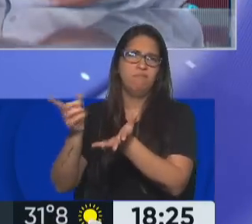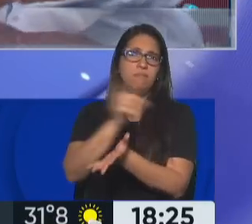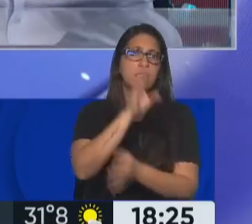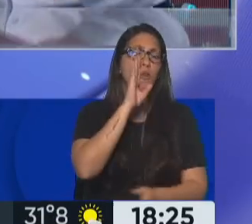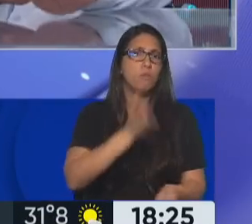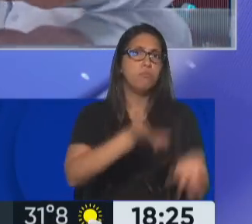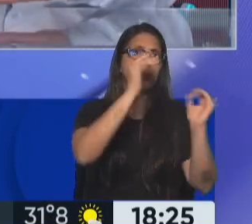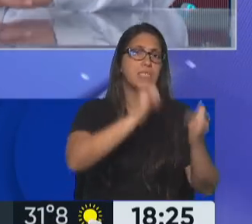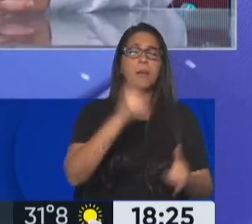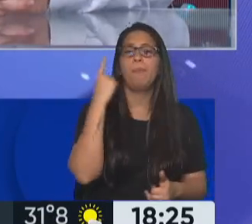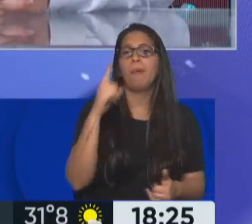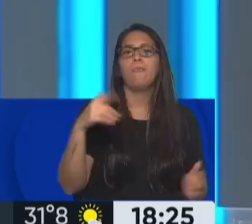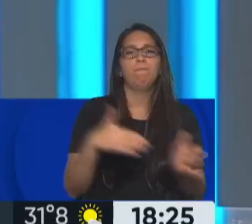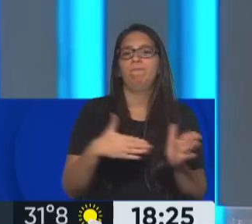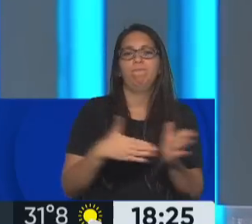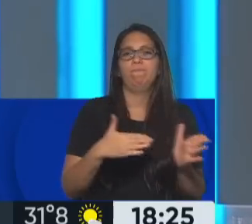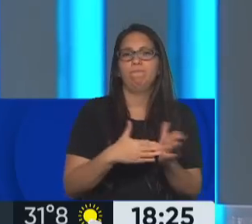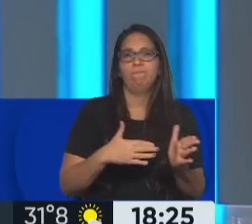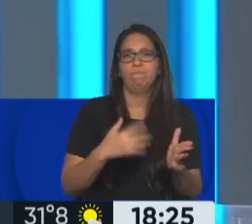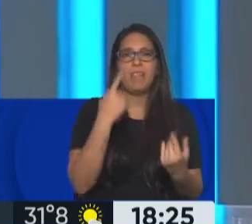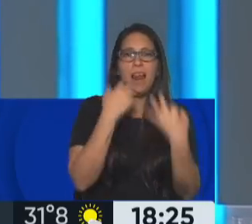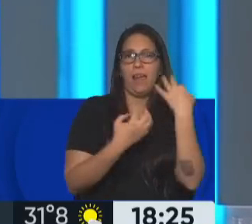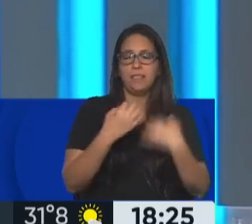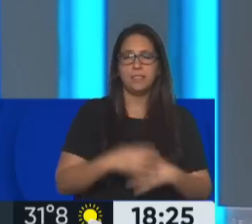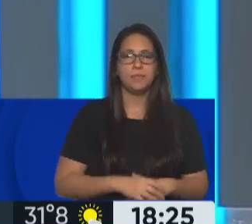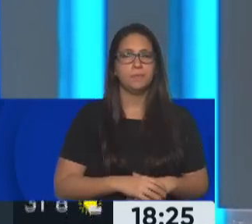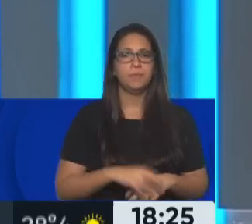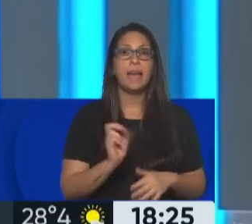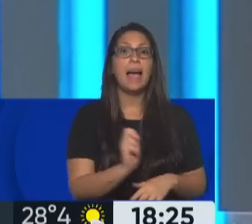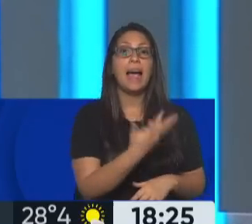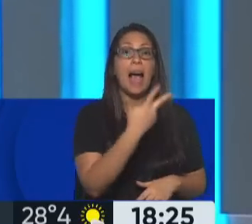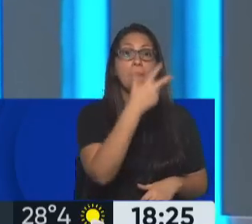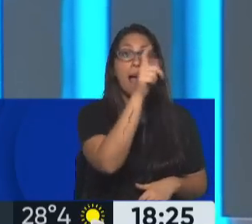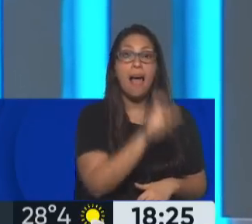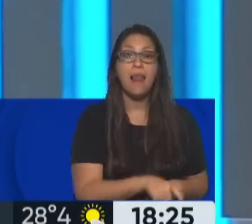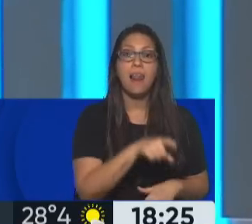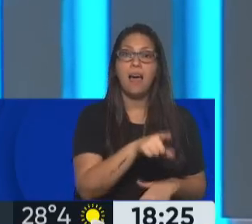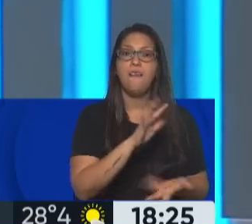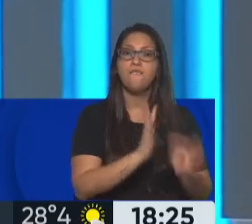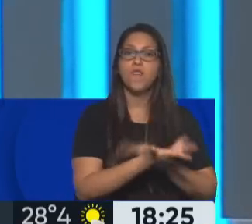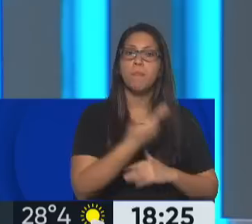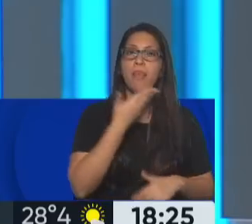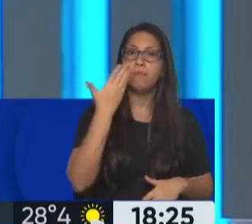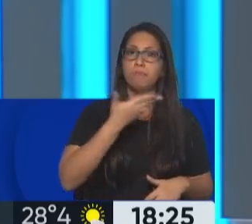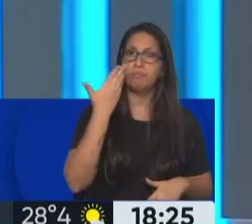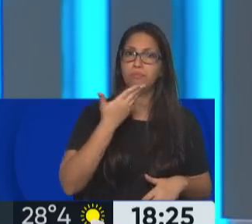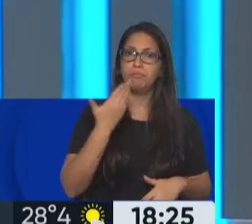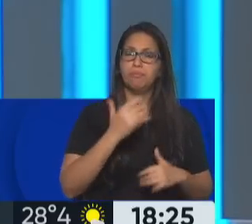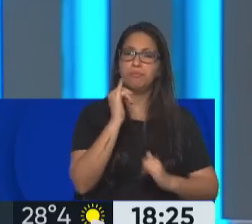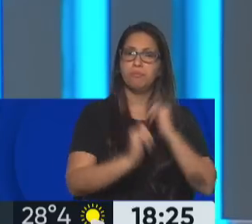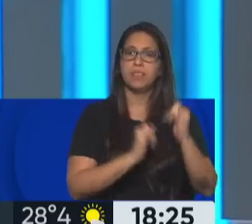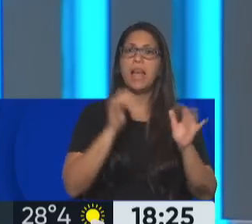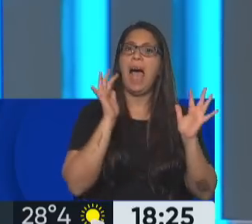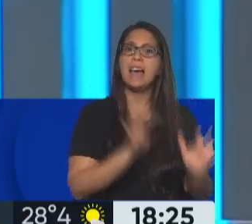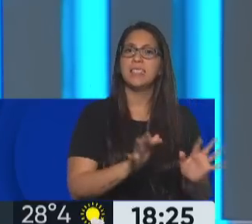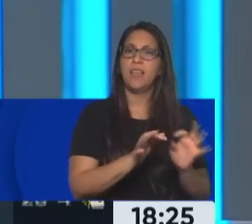que les pasa, no solo por lo que Pasa hacen. que ahí también Kamala Harris me parece que su narrativa fue muy presentarlo como, bueno, esto es la